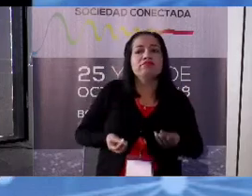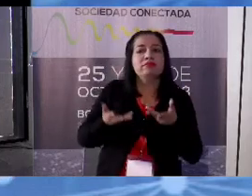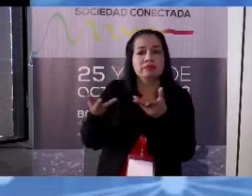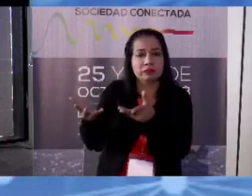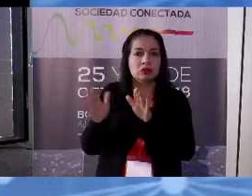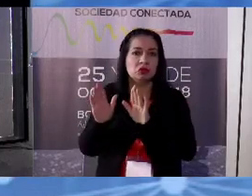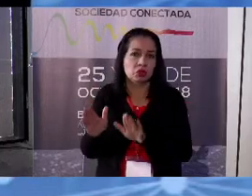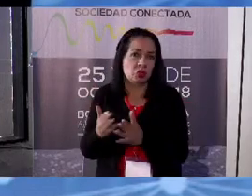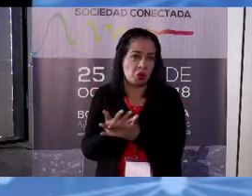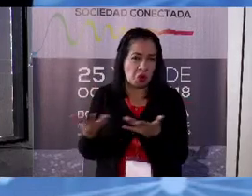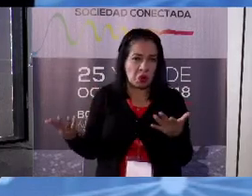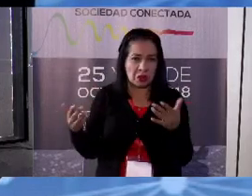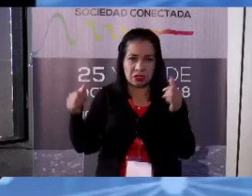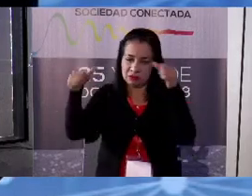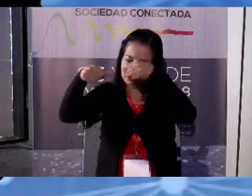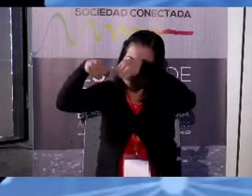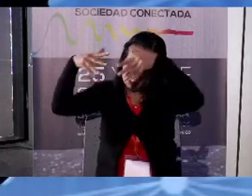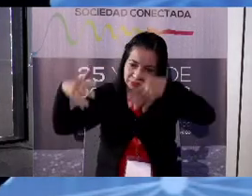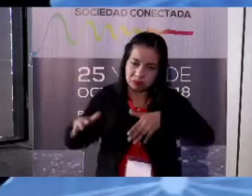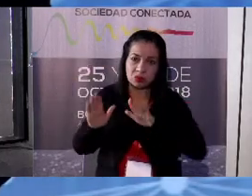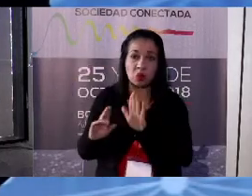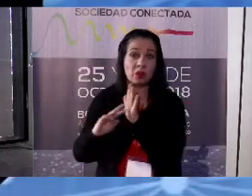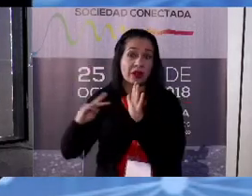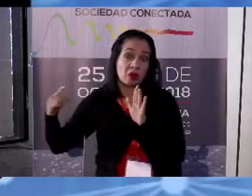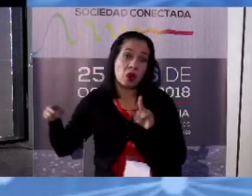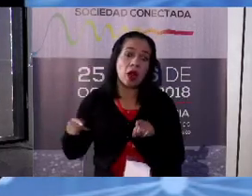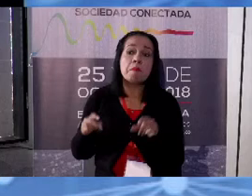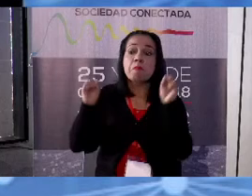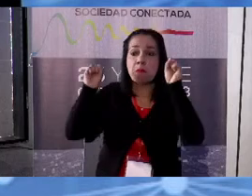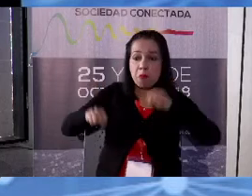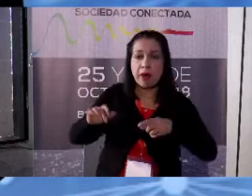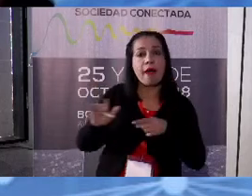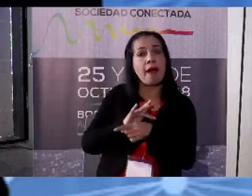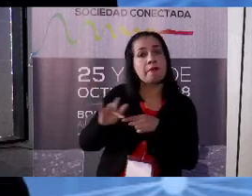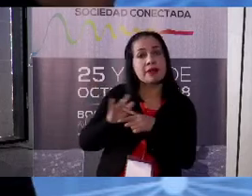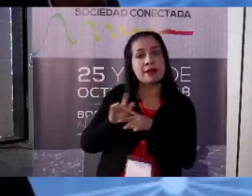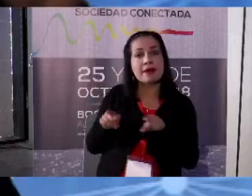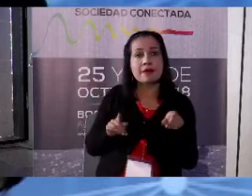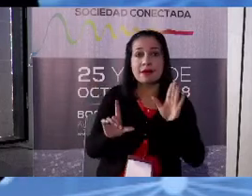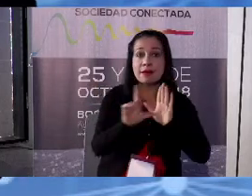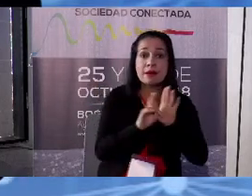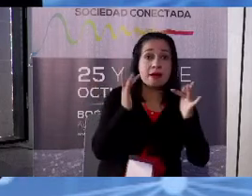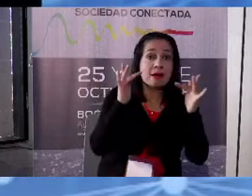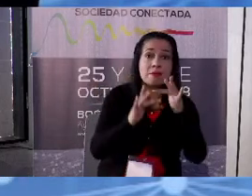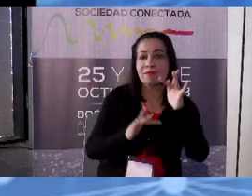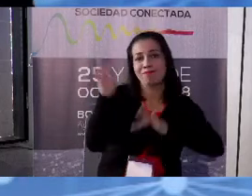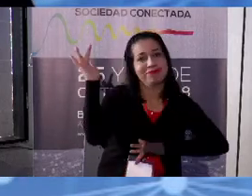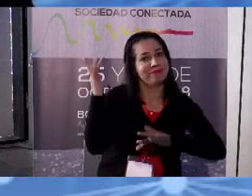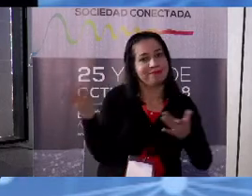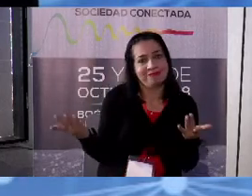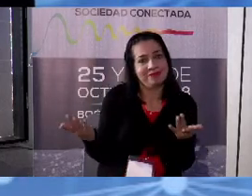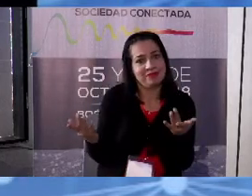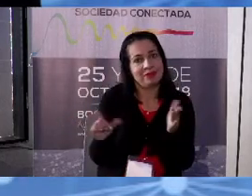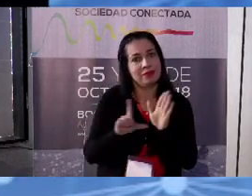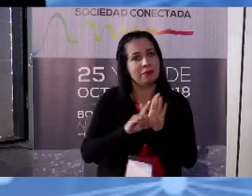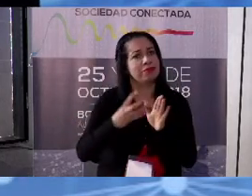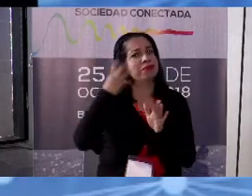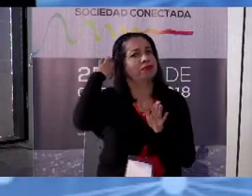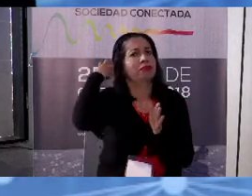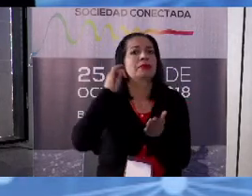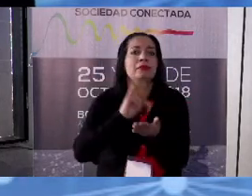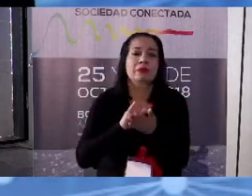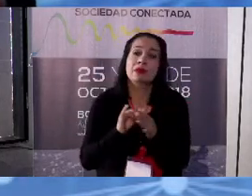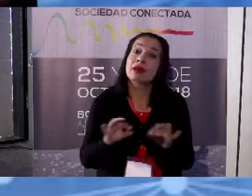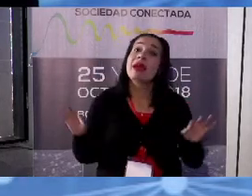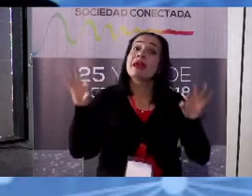que muchos de los esquemas establecidos en la tecnología se puedan aplicar en los países porque están impedidos legalmente entonces Este es un